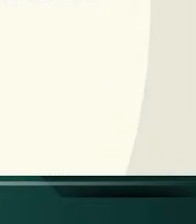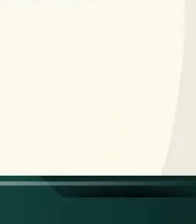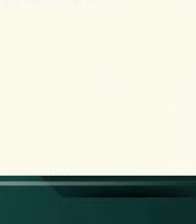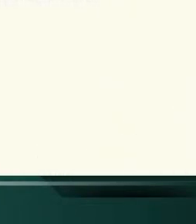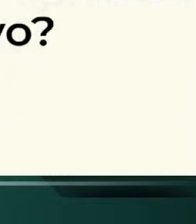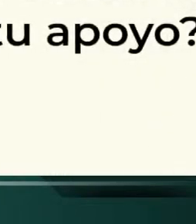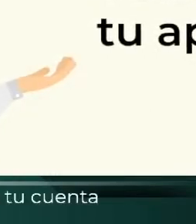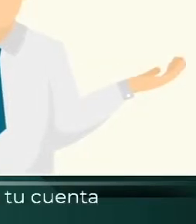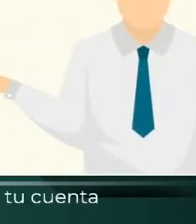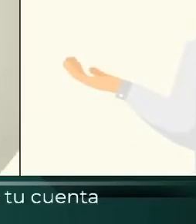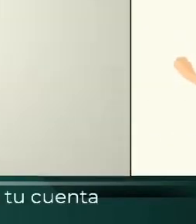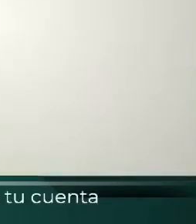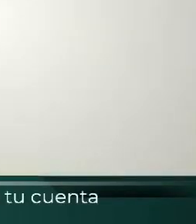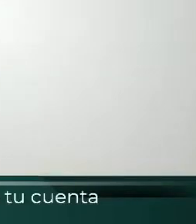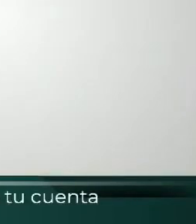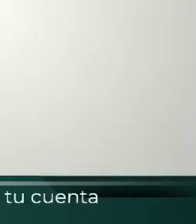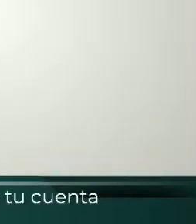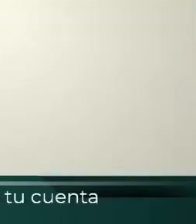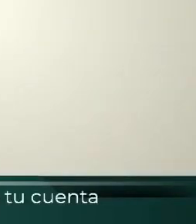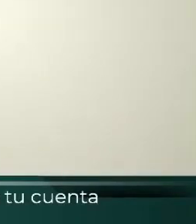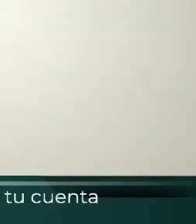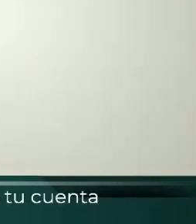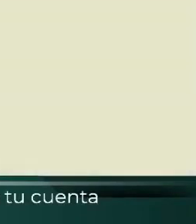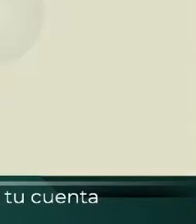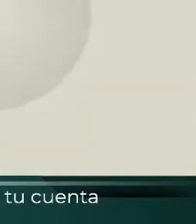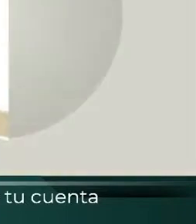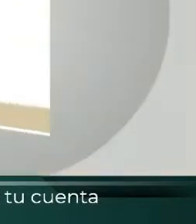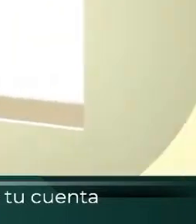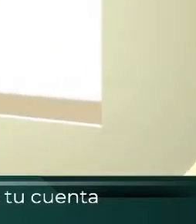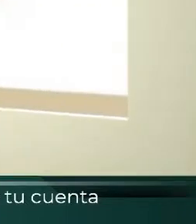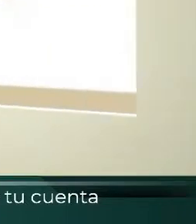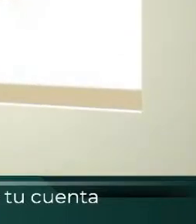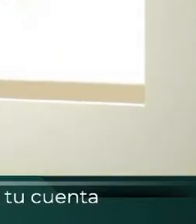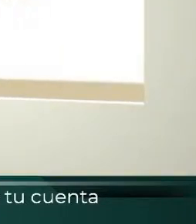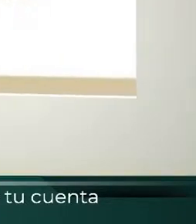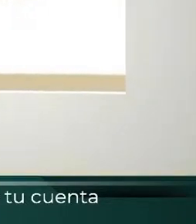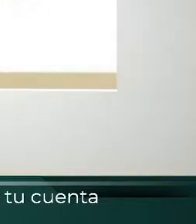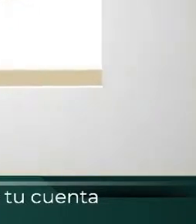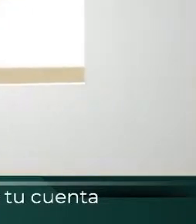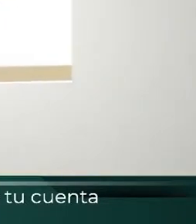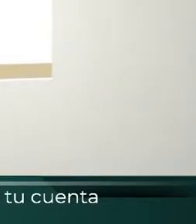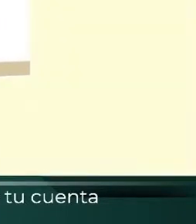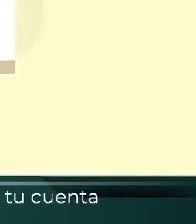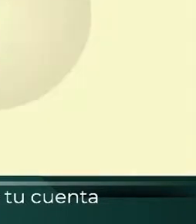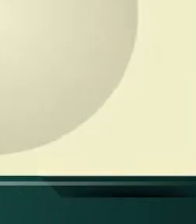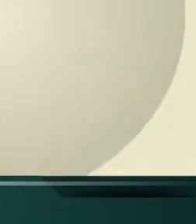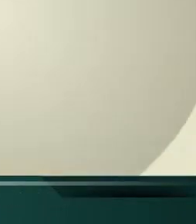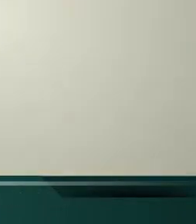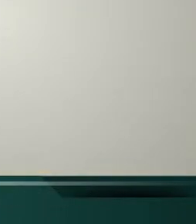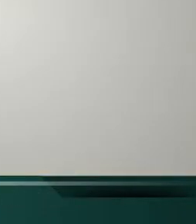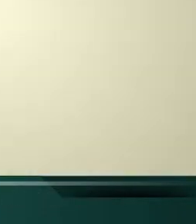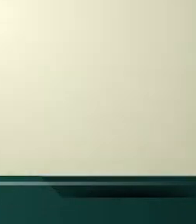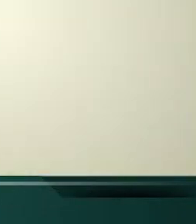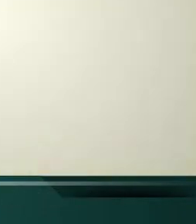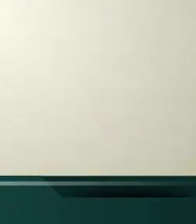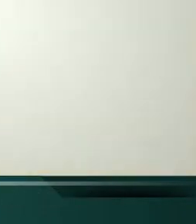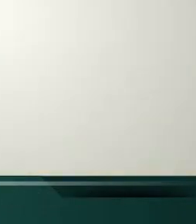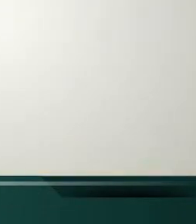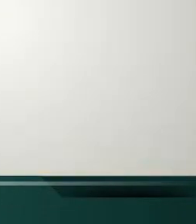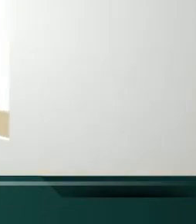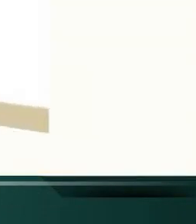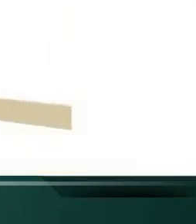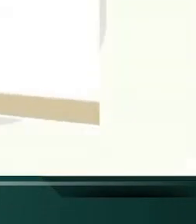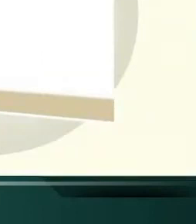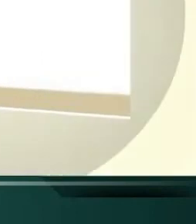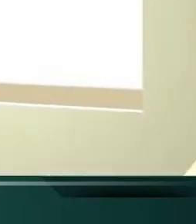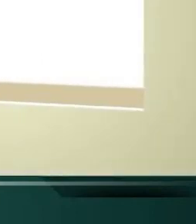apoyo? Puedes consultar la información solicitando los movimientos de tu cuenta en cualquier sucursal